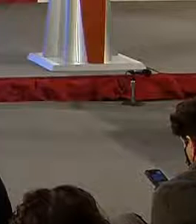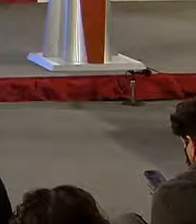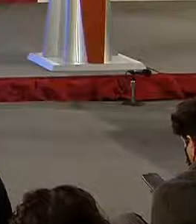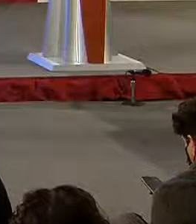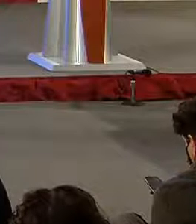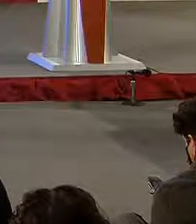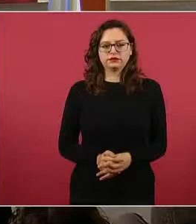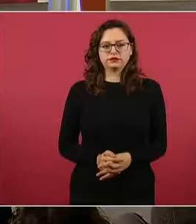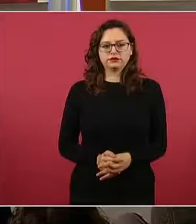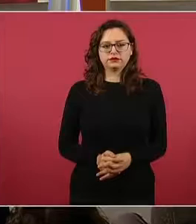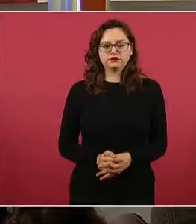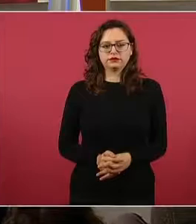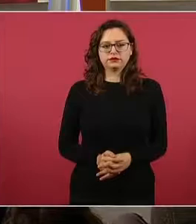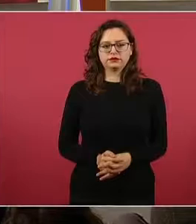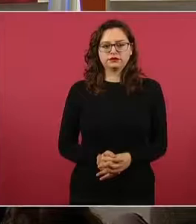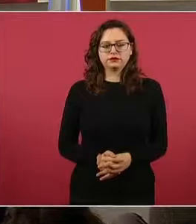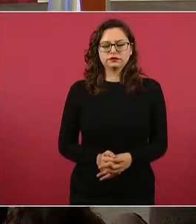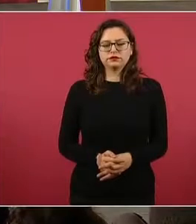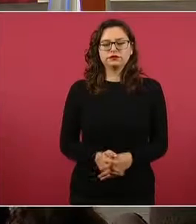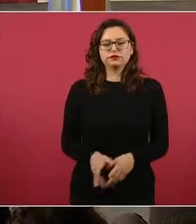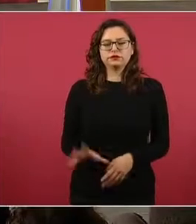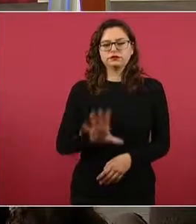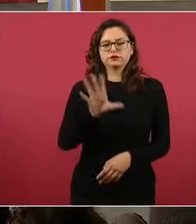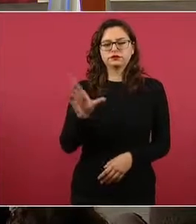2.732.000, Sudáfrica